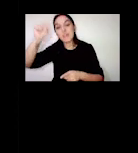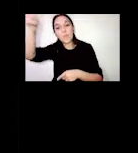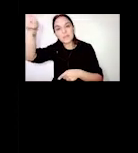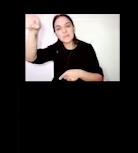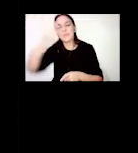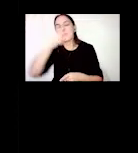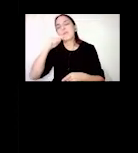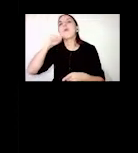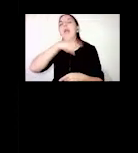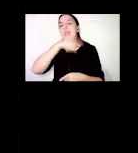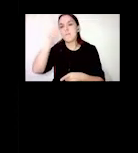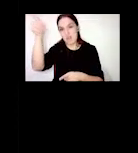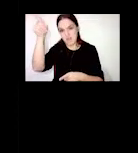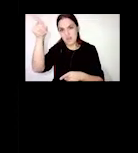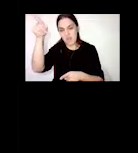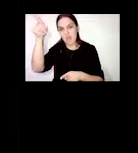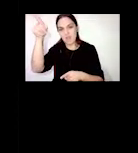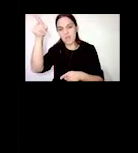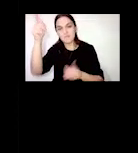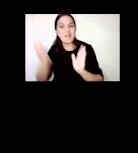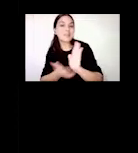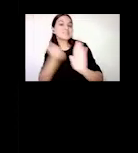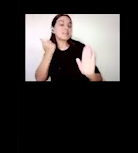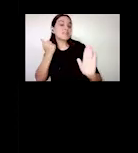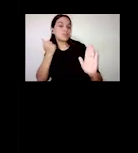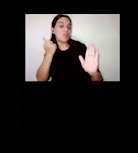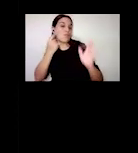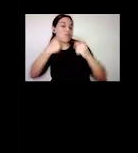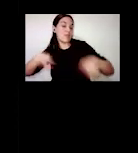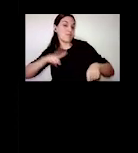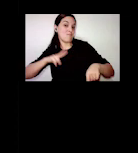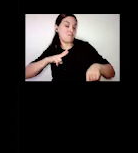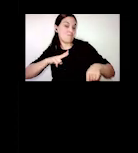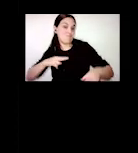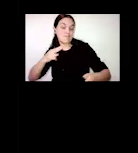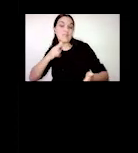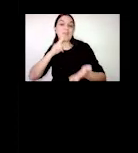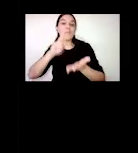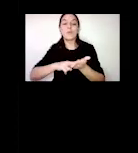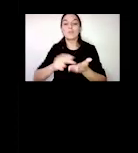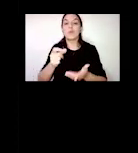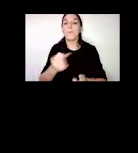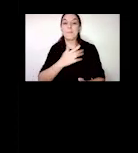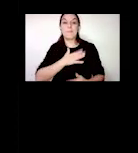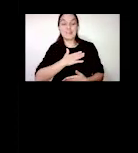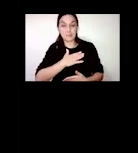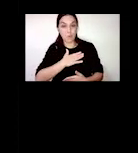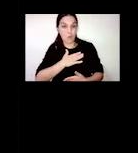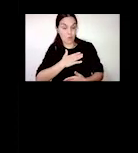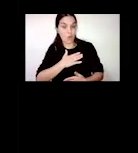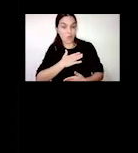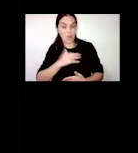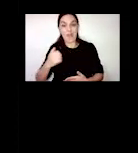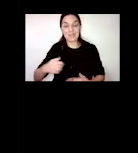alemán, está exento sus bienes de pagar impuesto al patrimonio, impuestos patrimoniales en